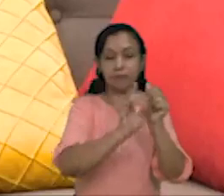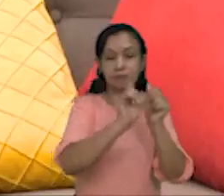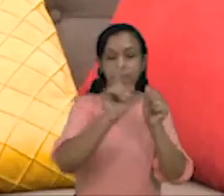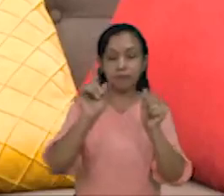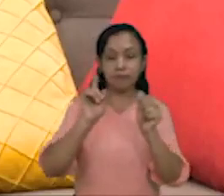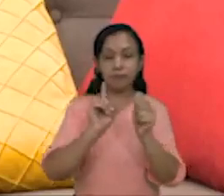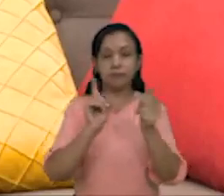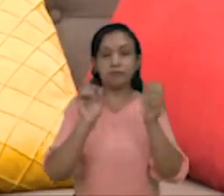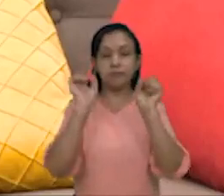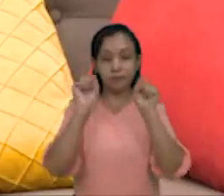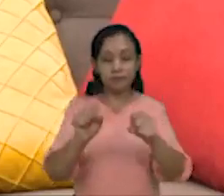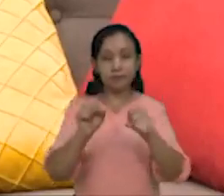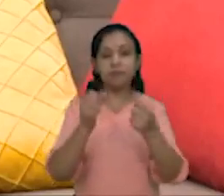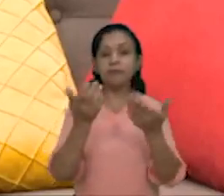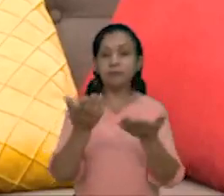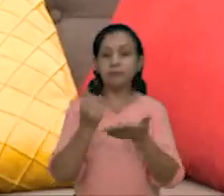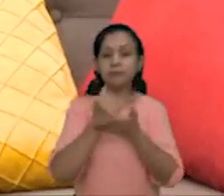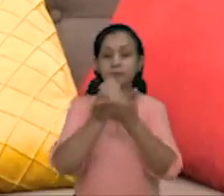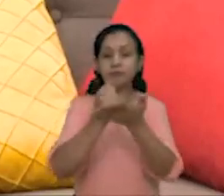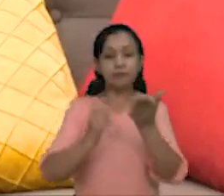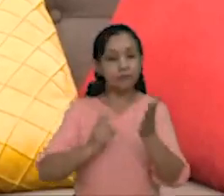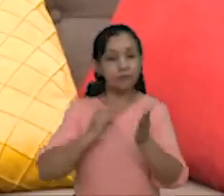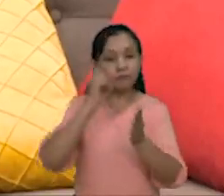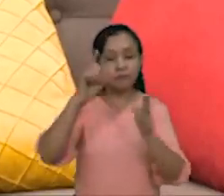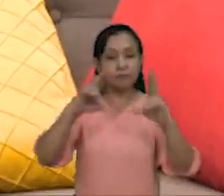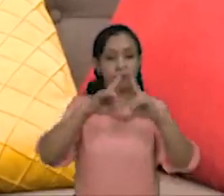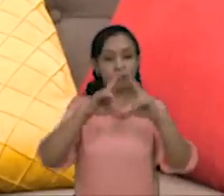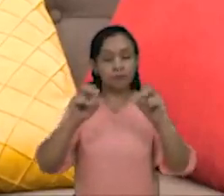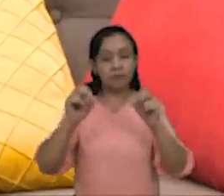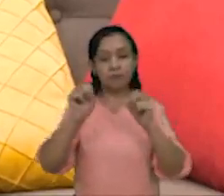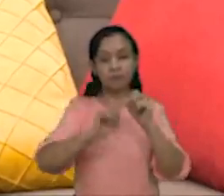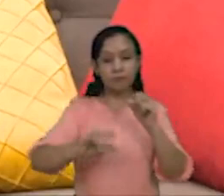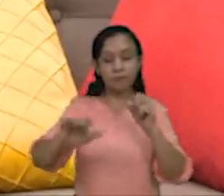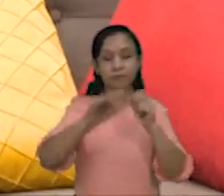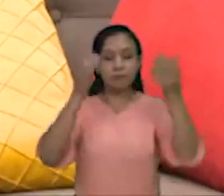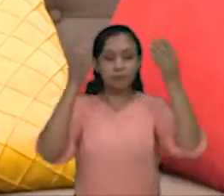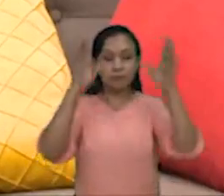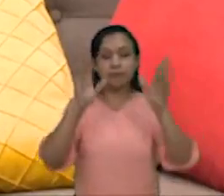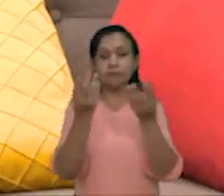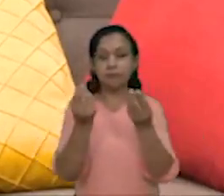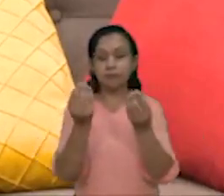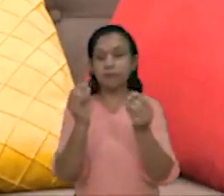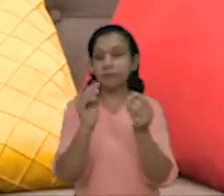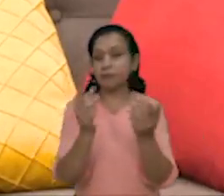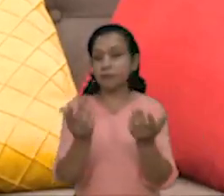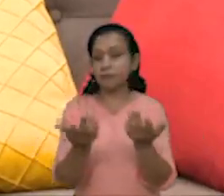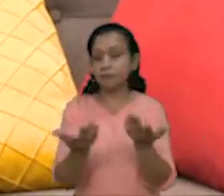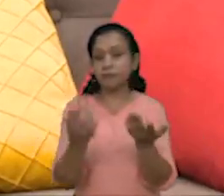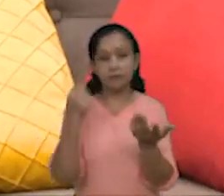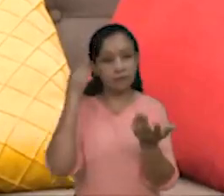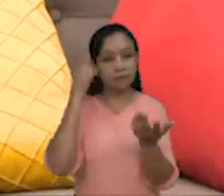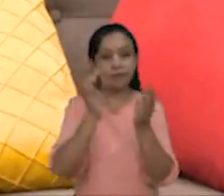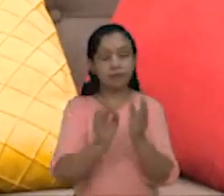nosotros los periodistas podemos contribuir al desarrollo de nuestro país, tanto en lo social, en lo cultural, en lo económico. Creo